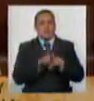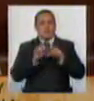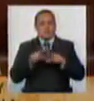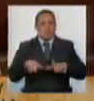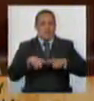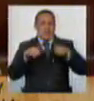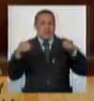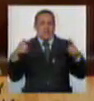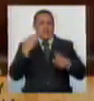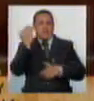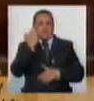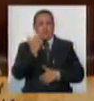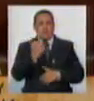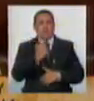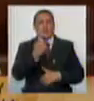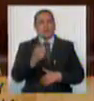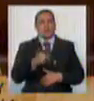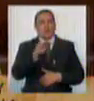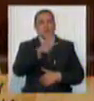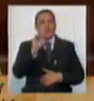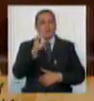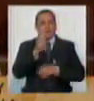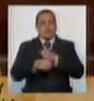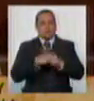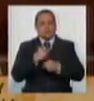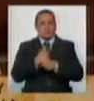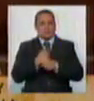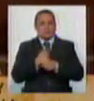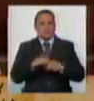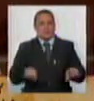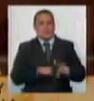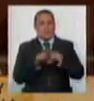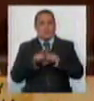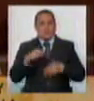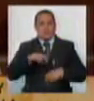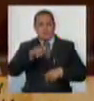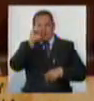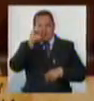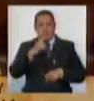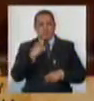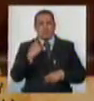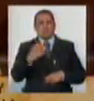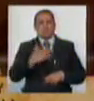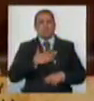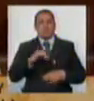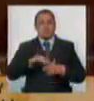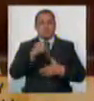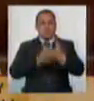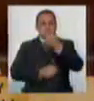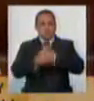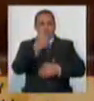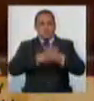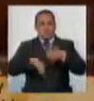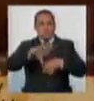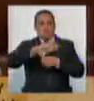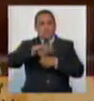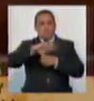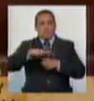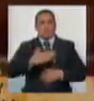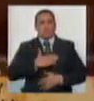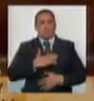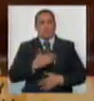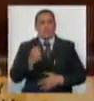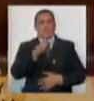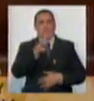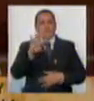larga o longeva en más de 40 años. El Perú izó su bandera en territorio patrio en menos